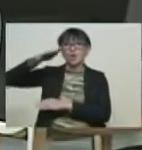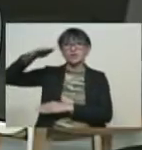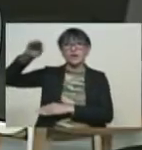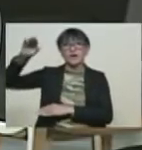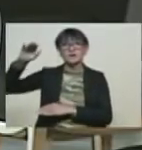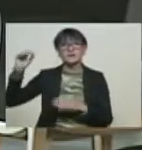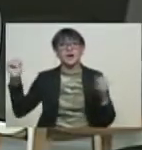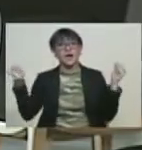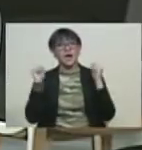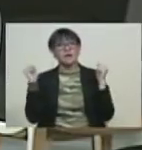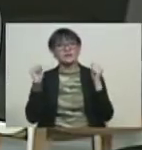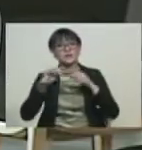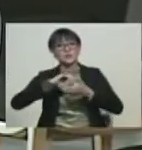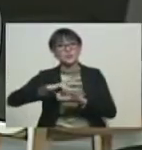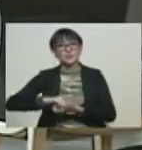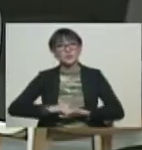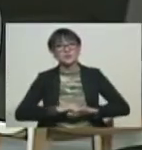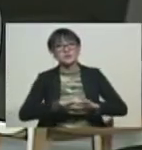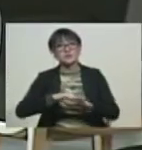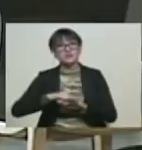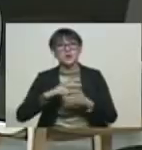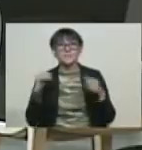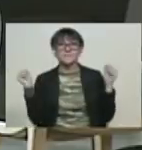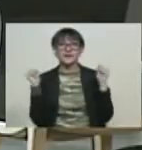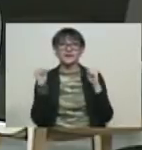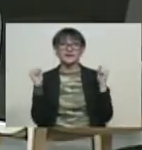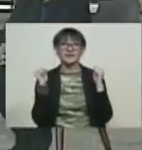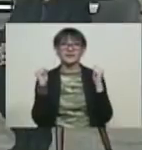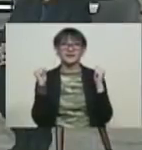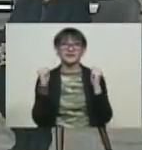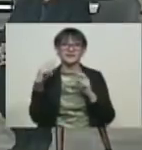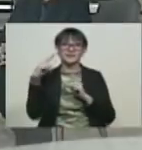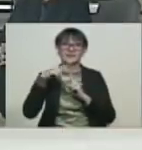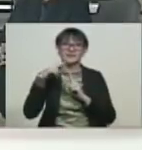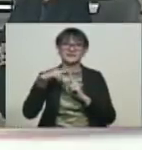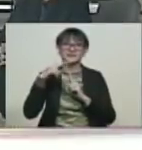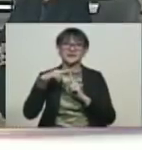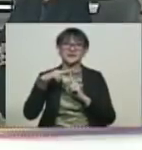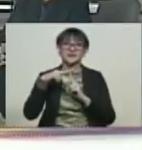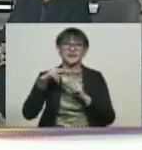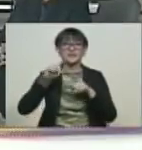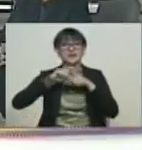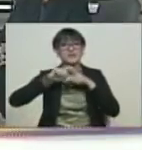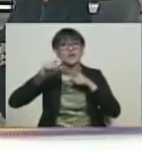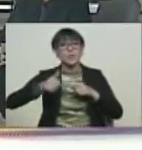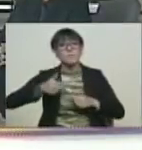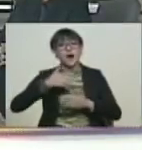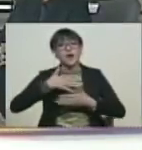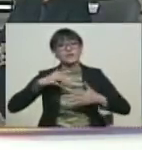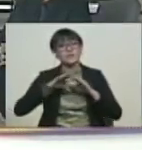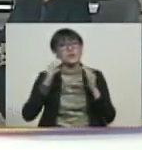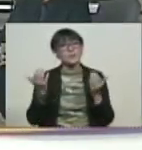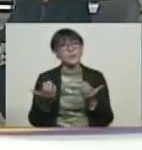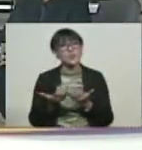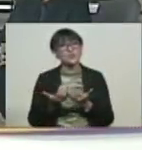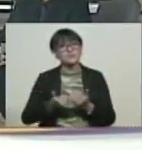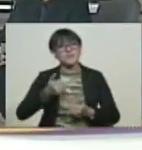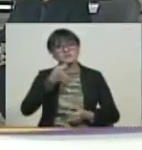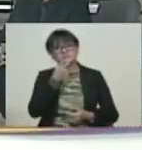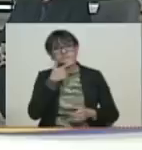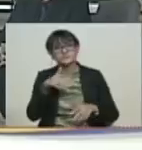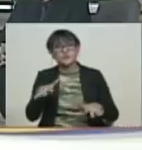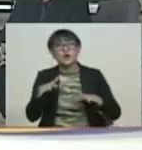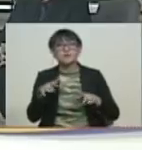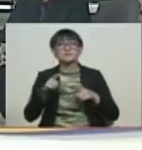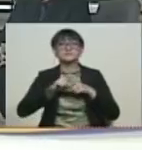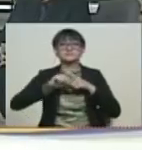los Andes, Trujillo, Mérida, Táchira. El teleférico más grande del mundo, más largo, más hermoso.